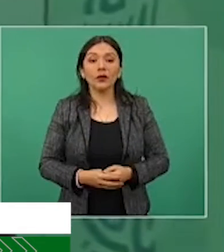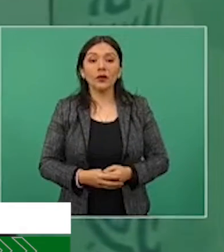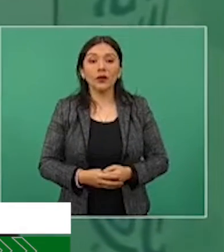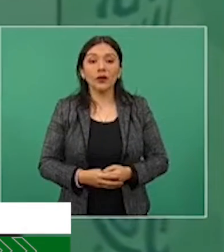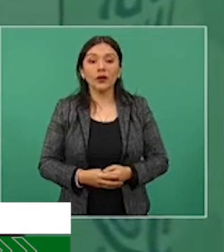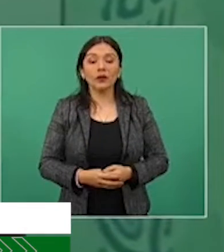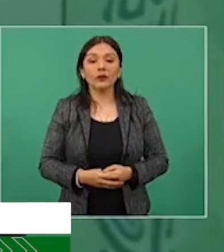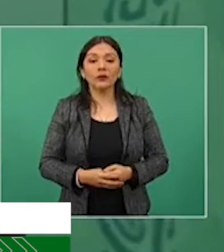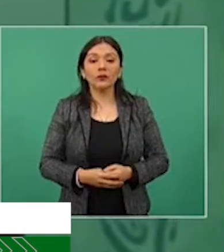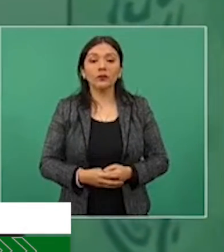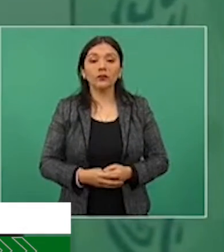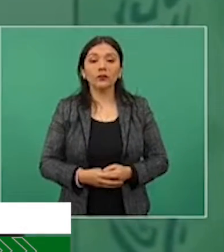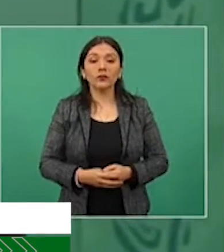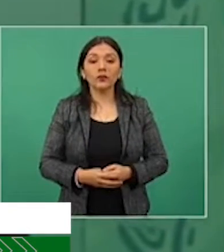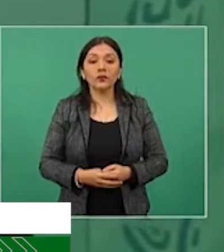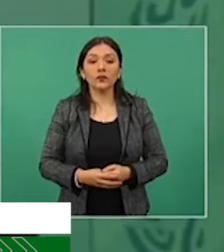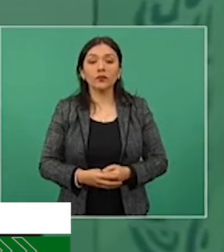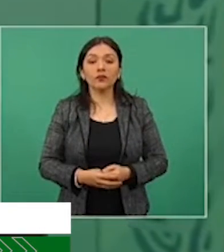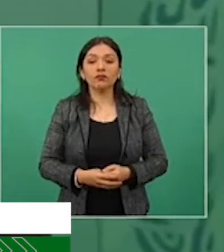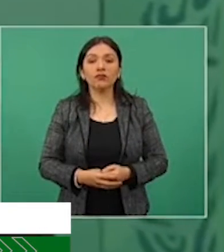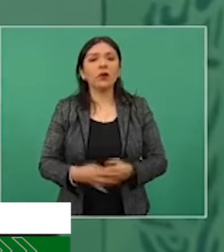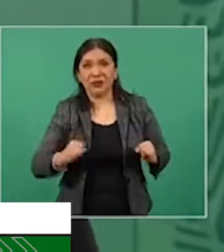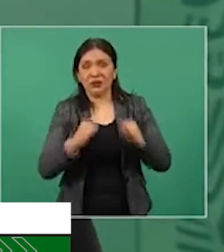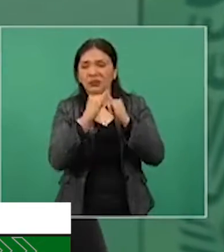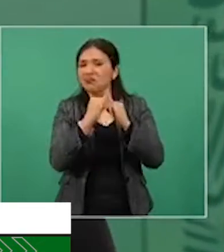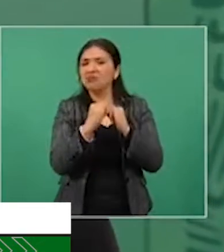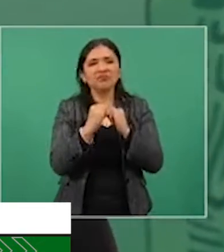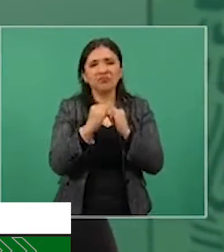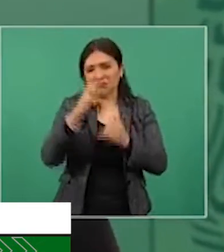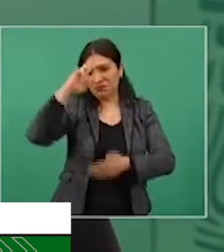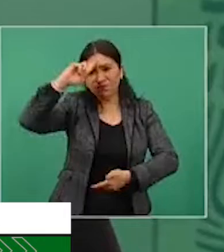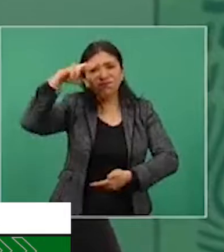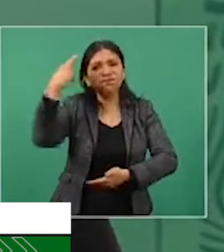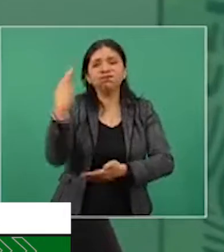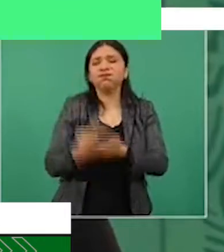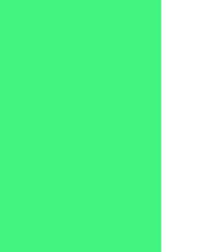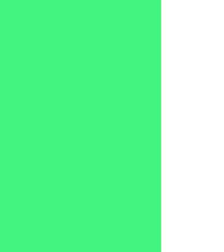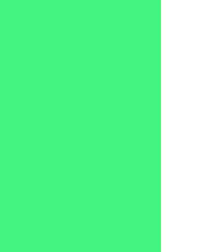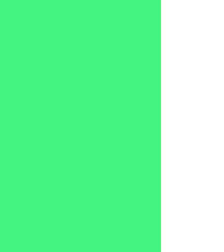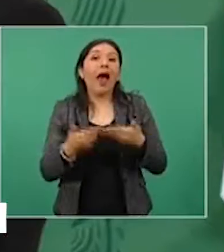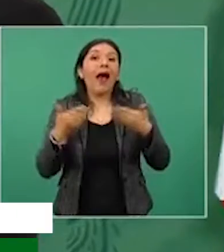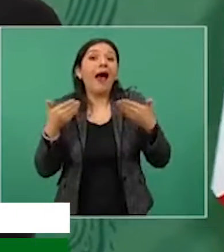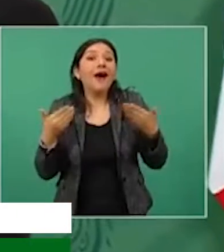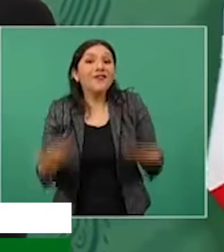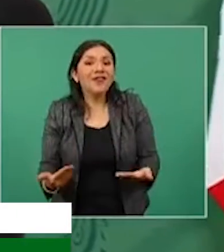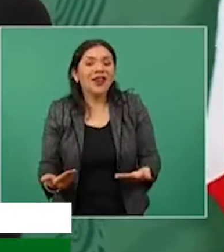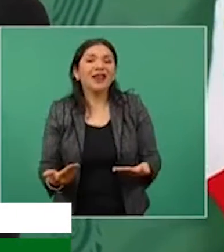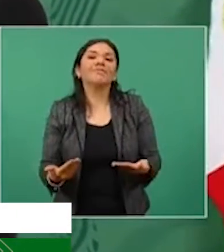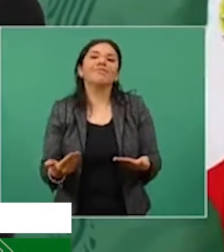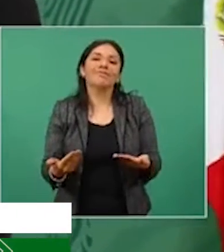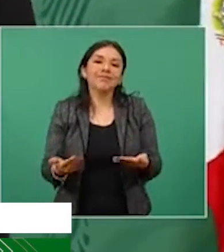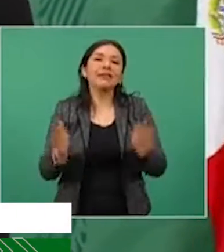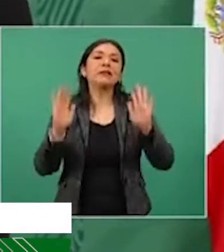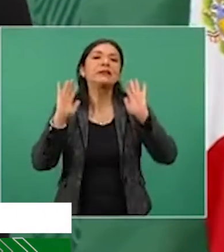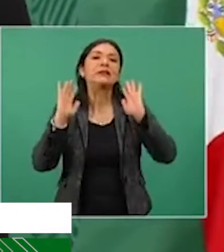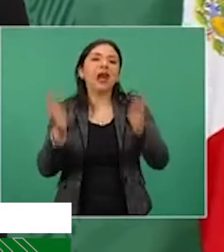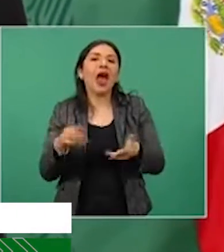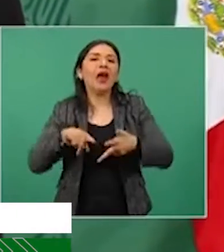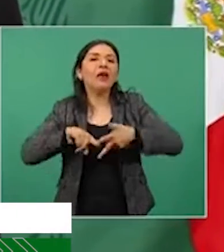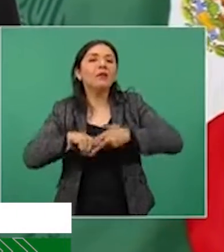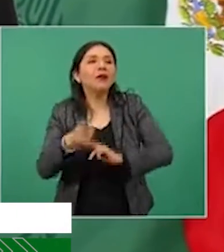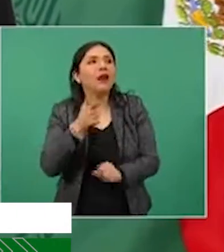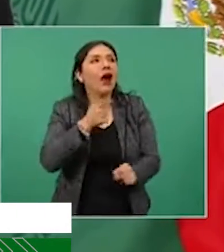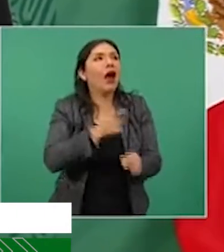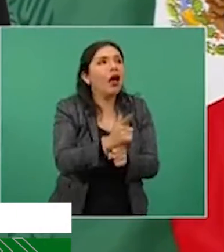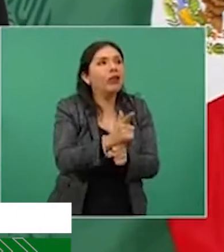sin respetar el mandato constitucional. El presidente dijo que no importa